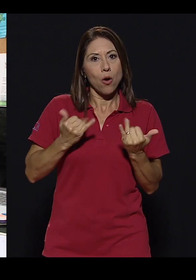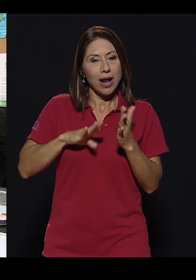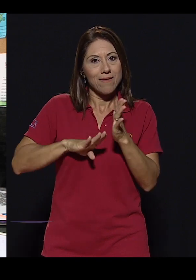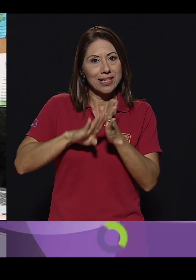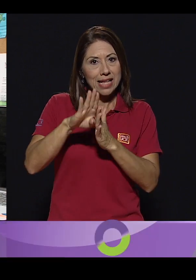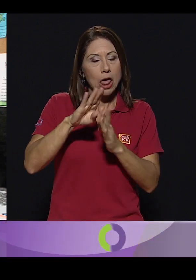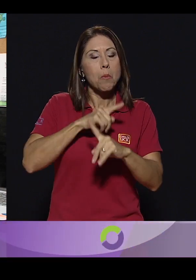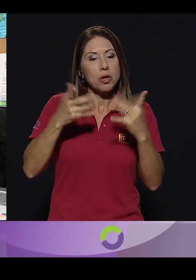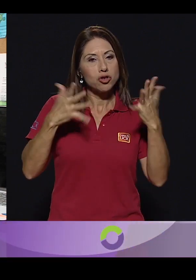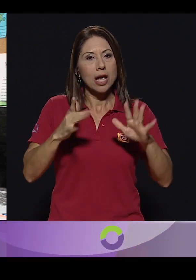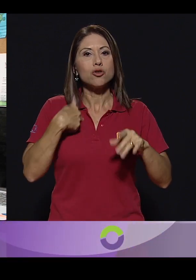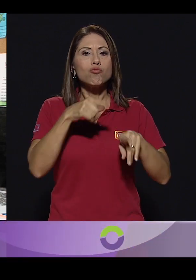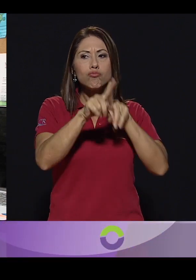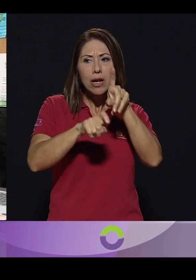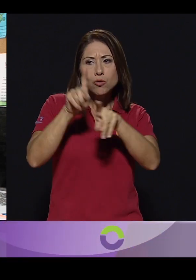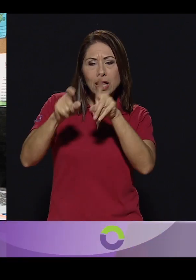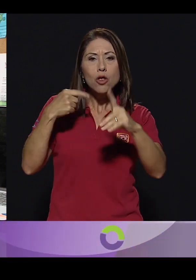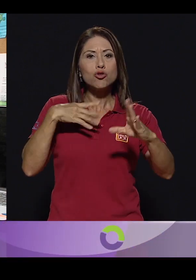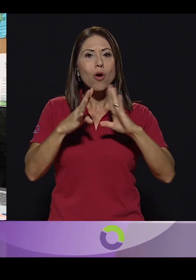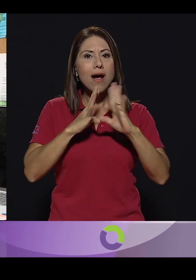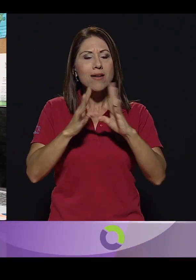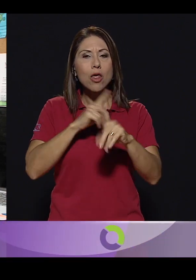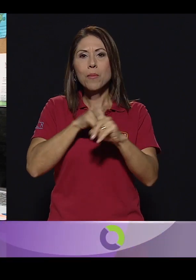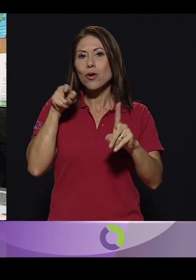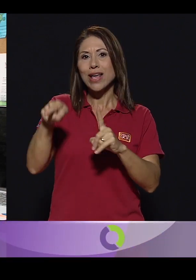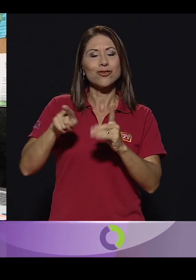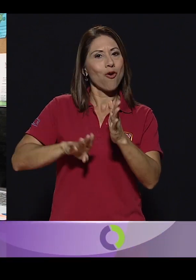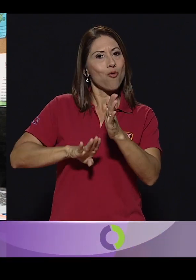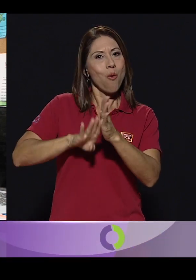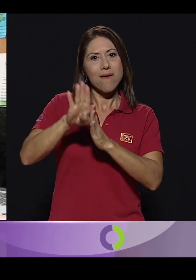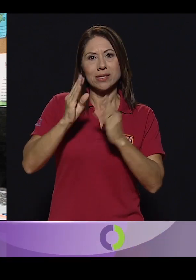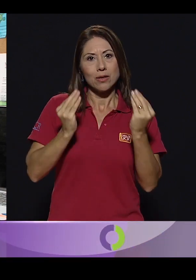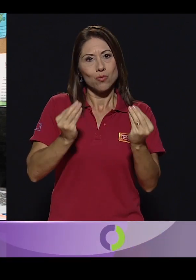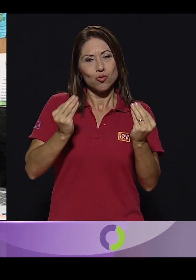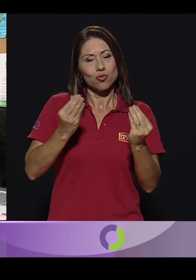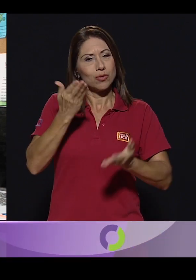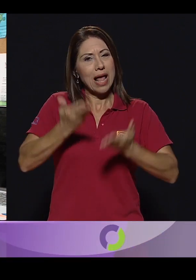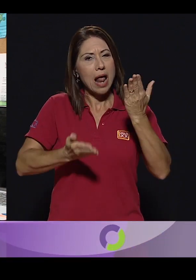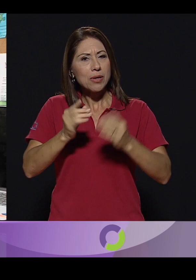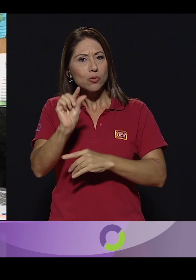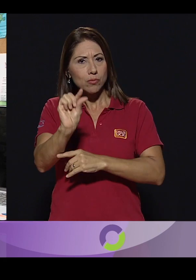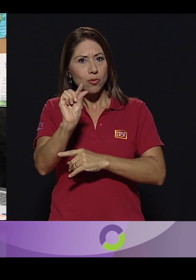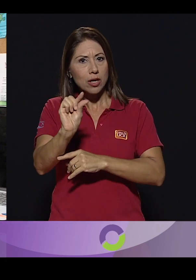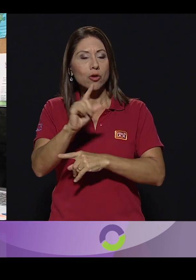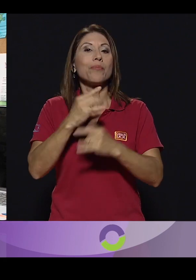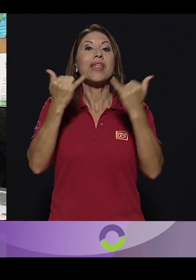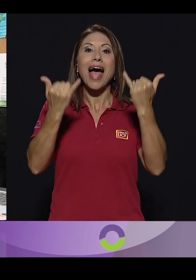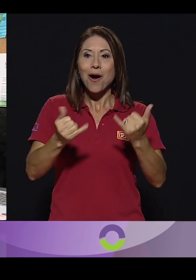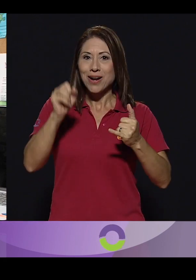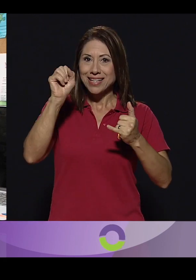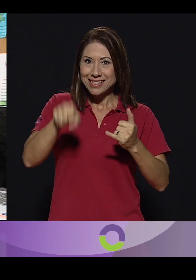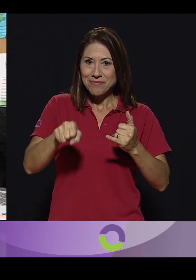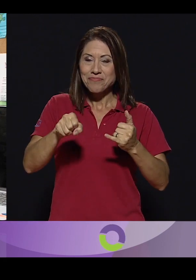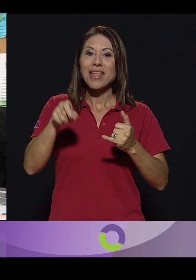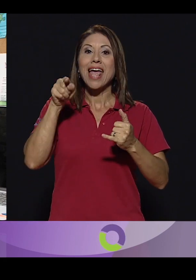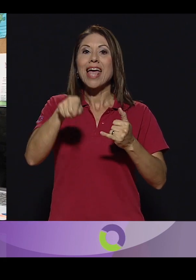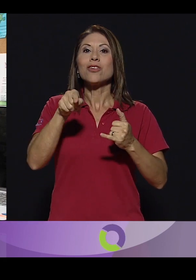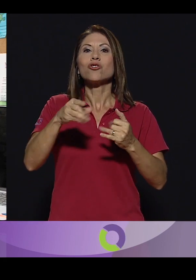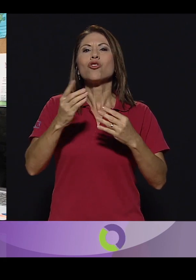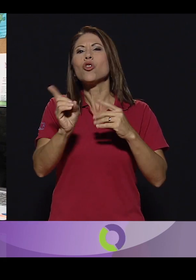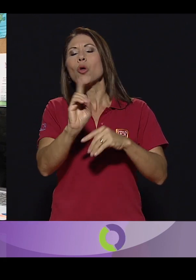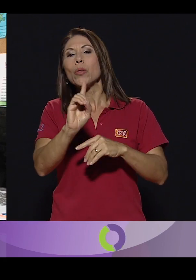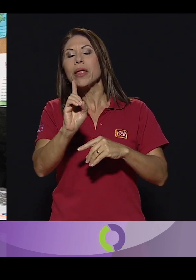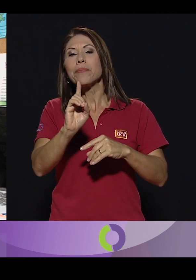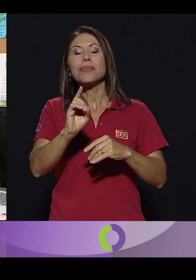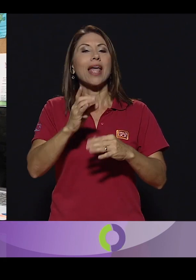de acuerdo a lo que he preguntado y lo que he conversado pues no ha avanzado mucho tal vez un poquito que es tenerlos en el último